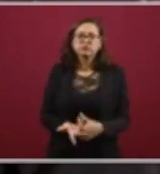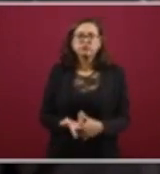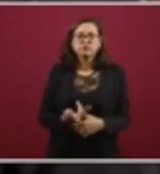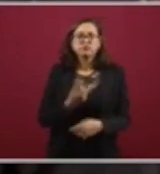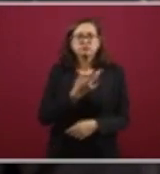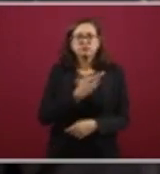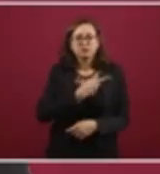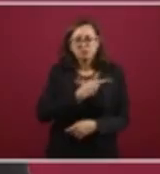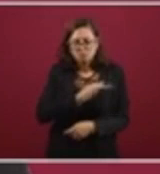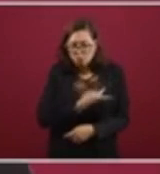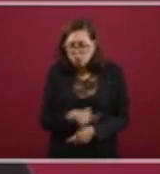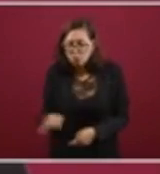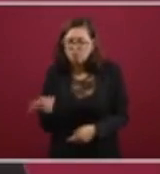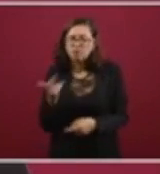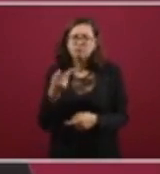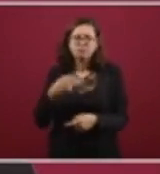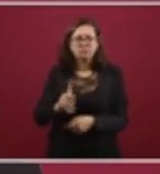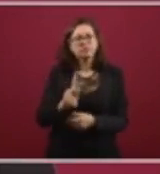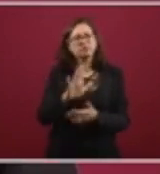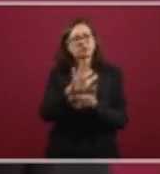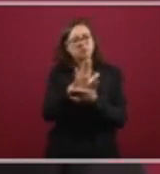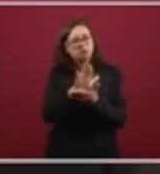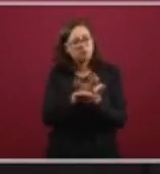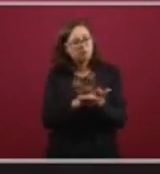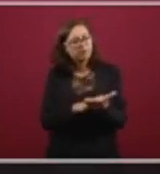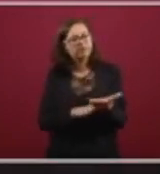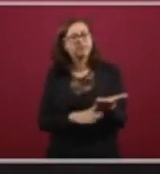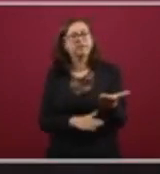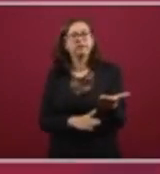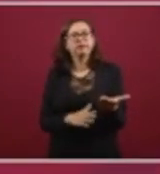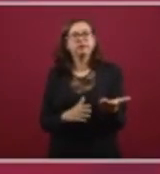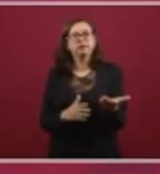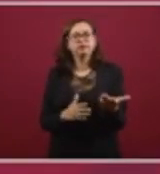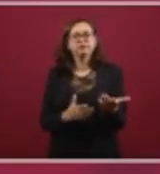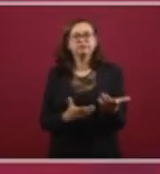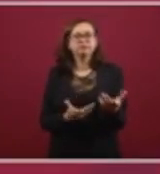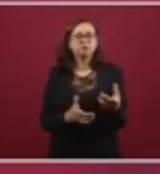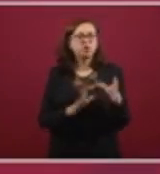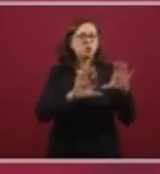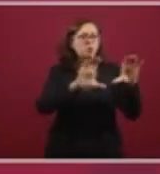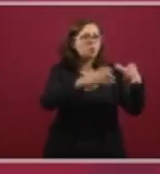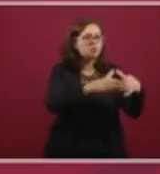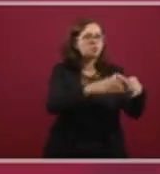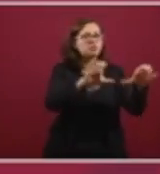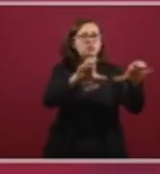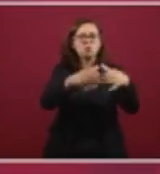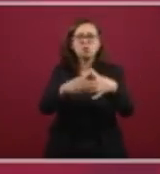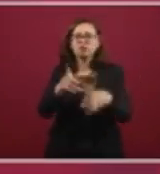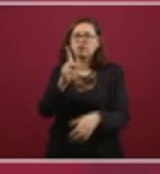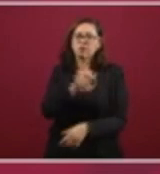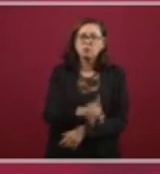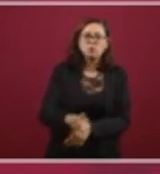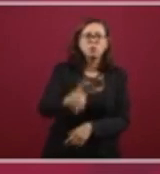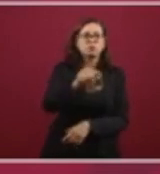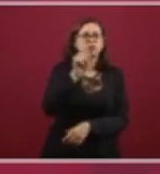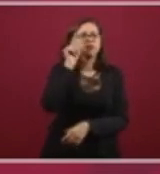humilde, el pueblo pobre, en las comunidades, en los pueblos de